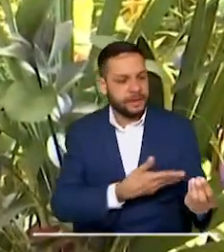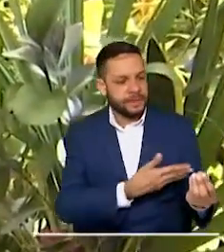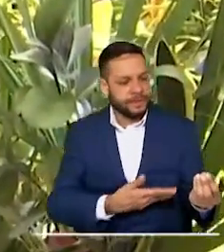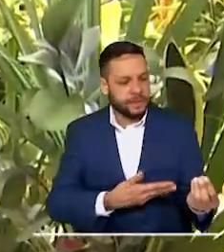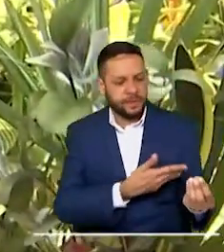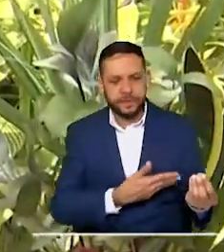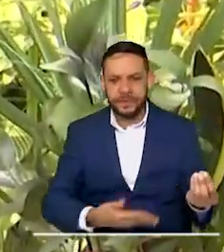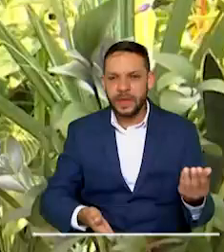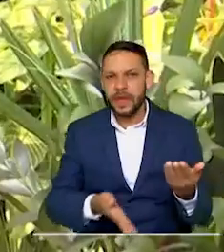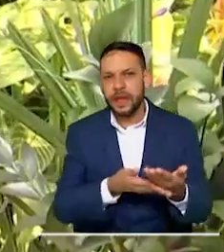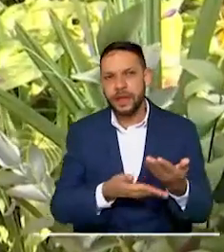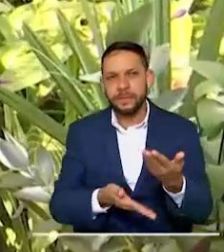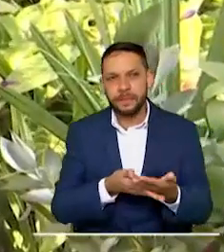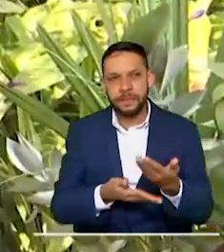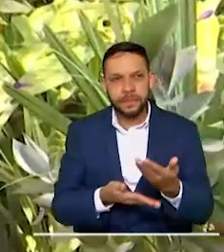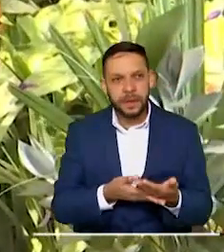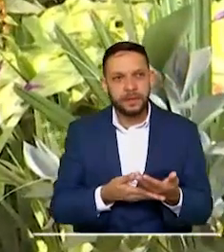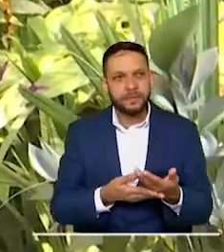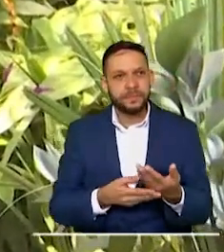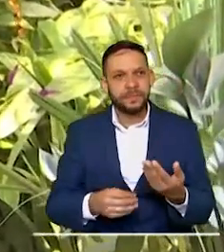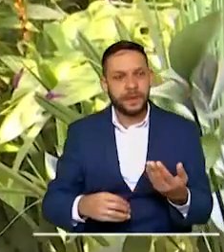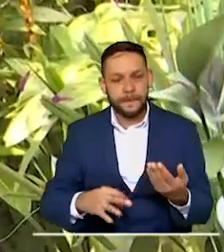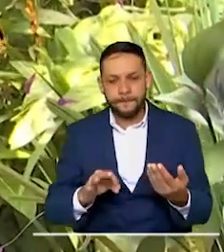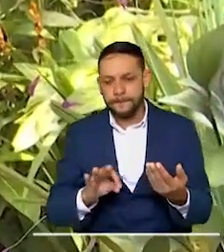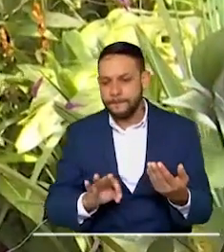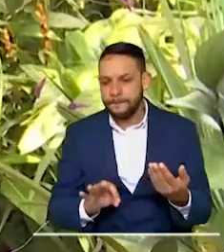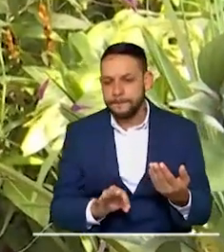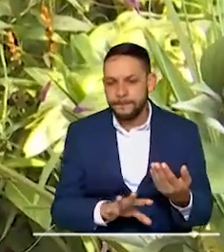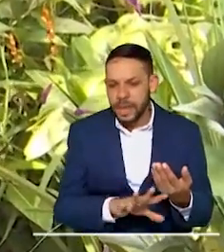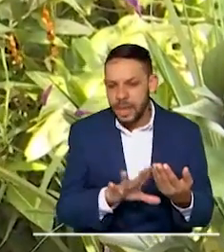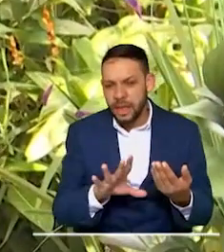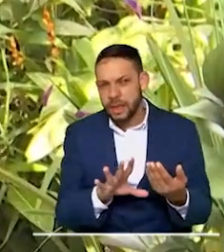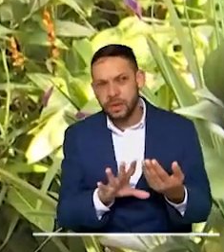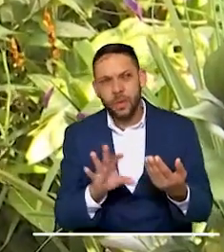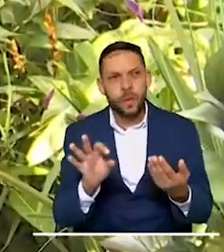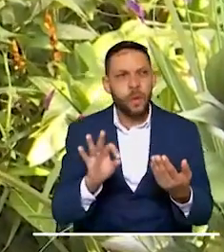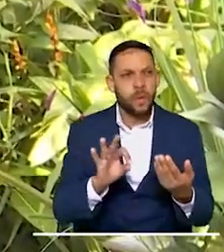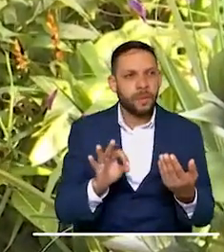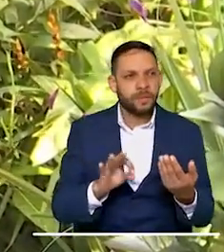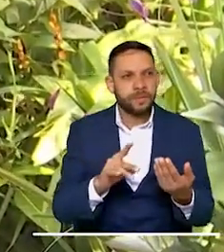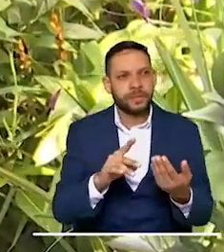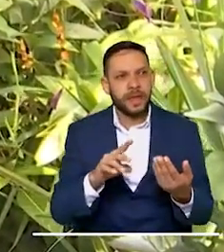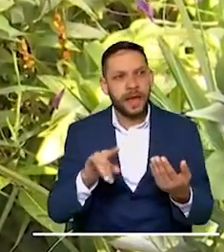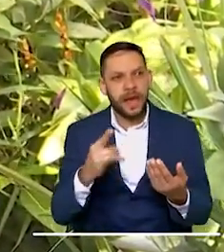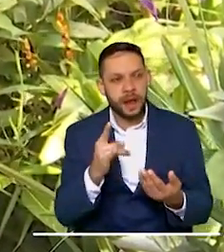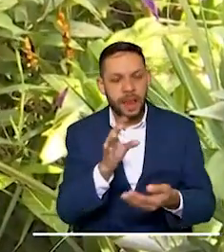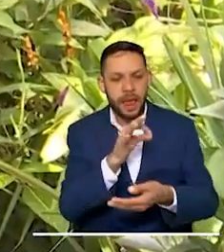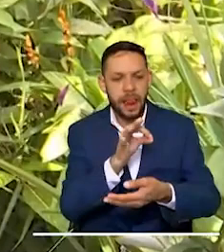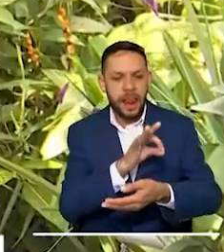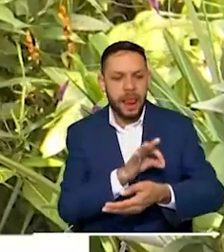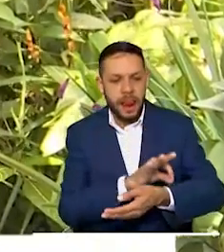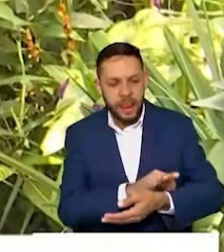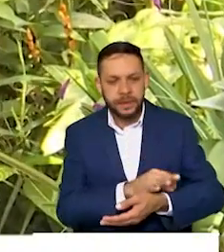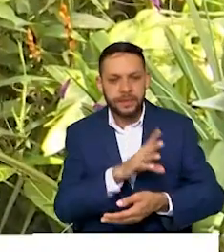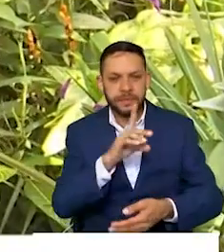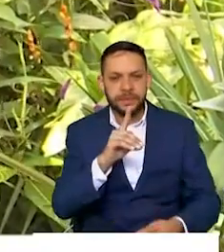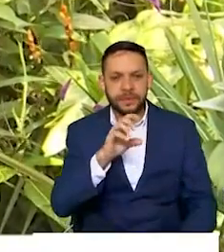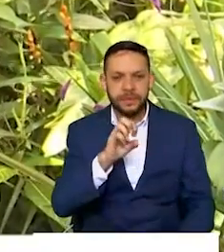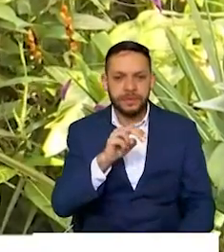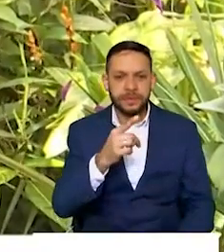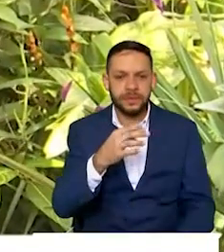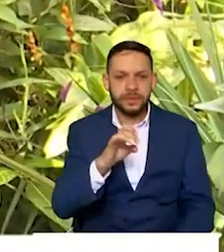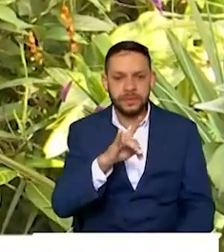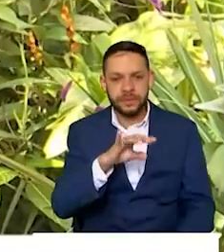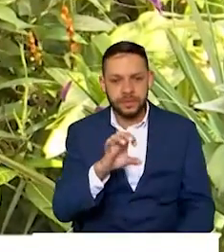damos cuenta si el paciente tiene una infección viral o una infección bacteriana o un dengue clásico